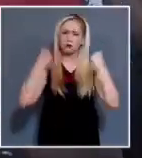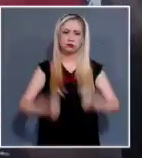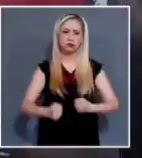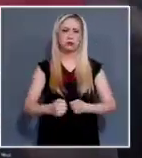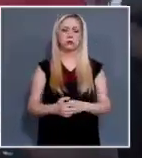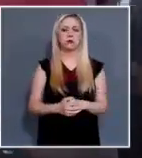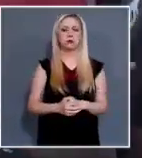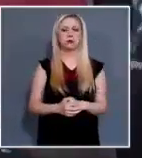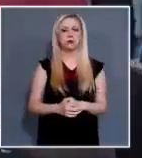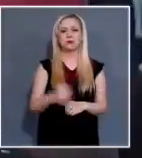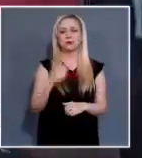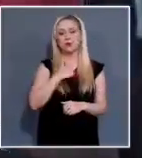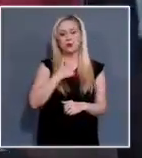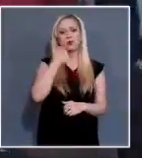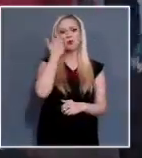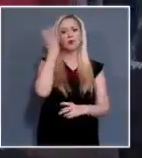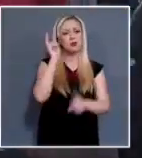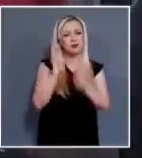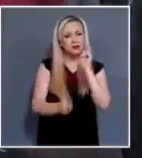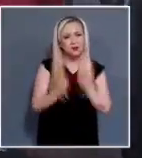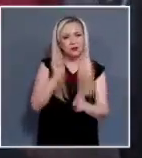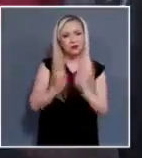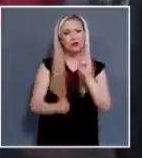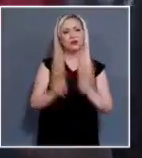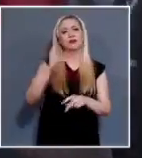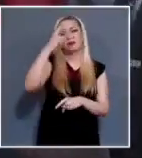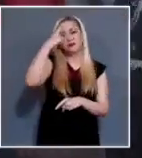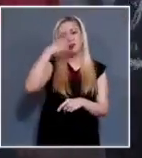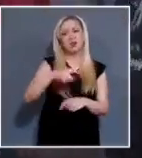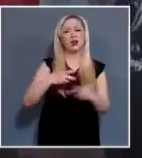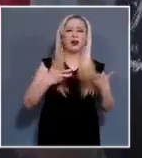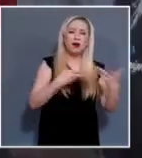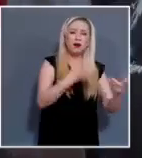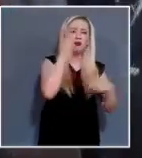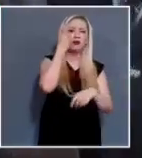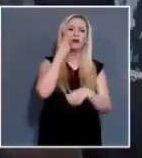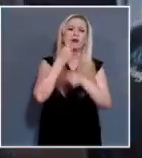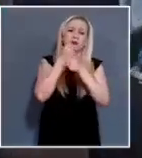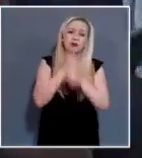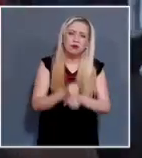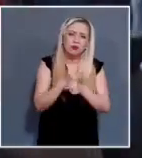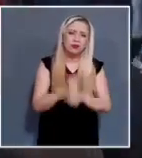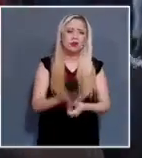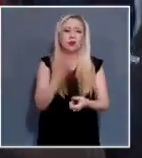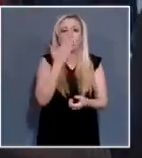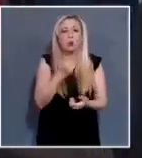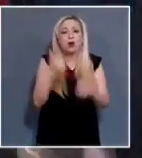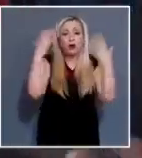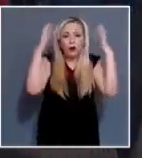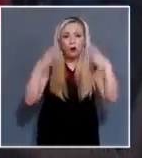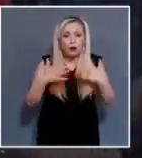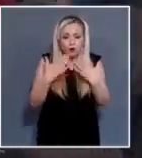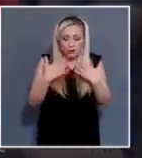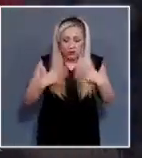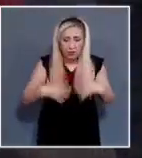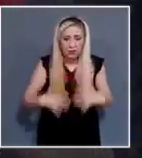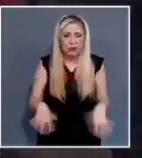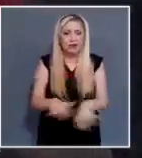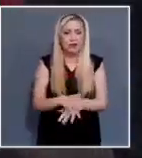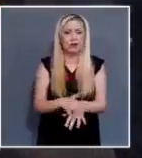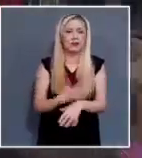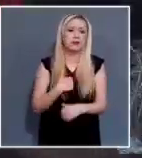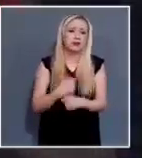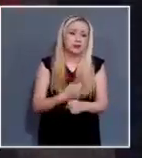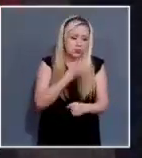muy difícil. Estaba durmiendo en la calle, en el piso de la calle, así. Pero nosotros tengo la mujer que es